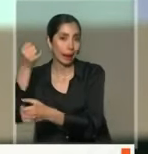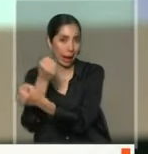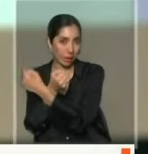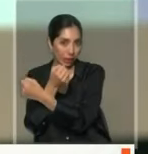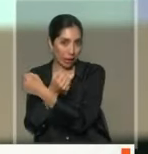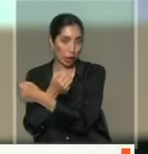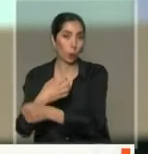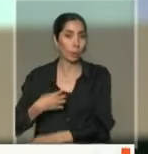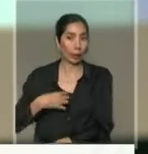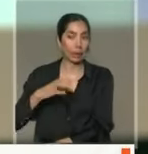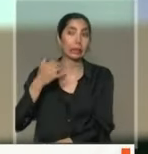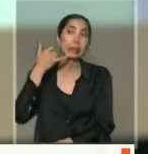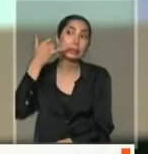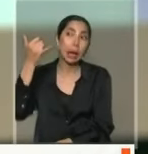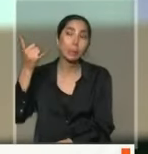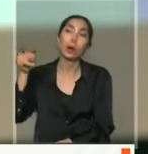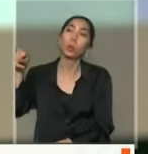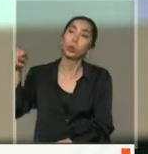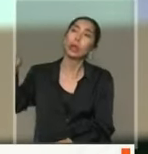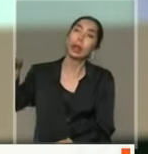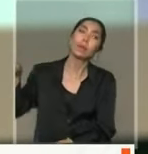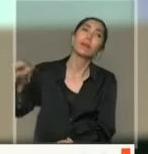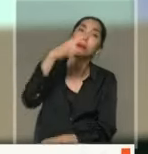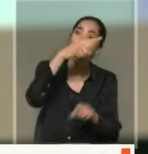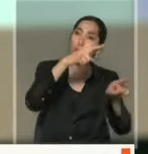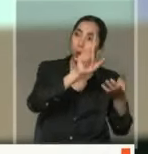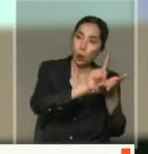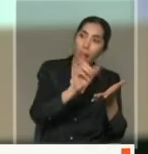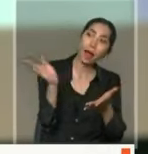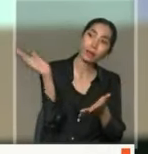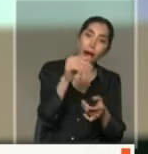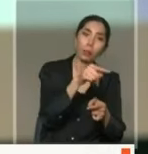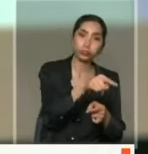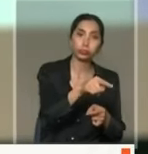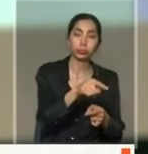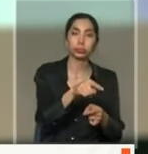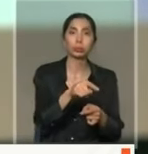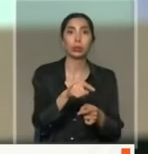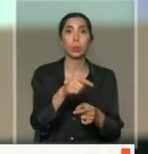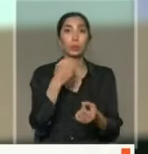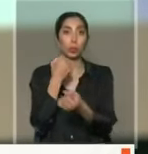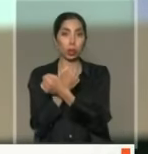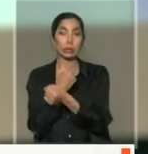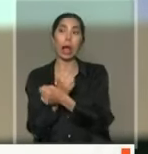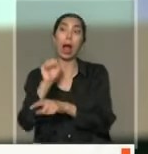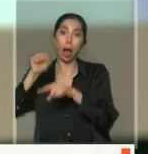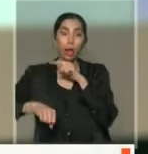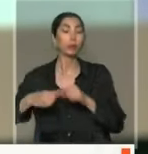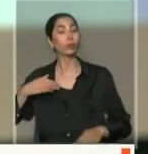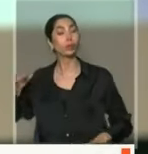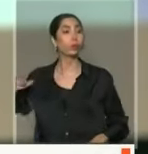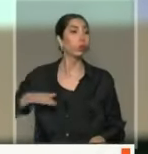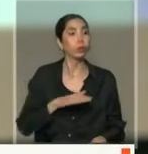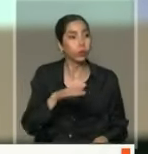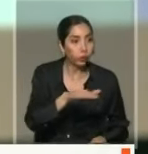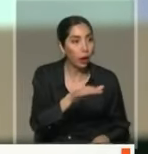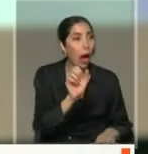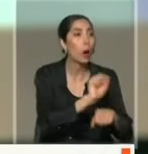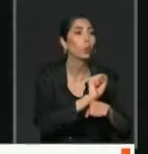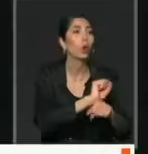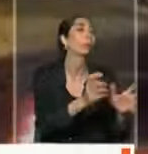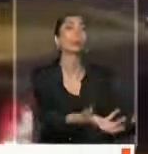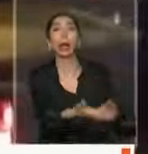PDI, para que concurrieran al lugar y, dando cuenta del robo, la policía llegaba y recuperaba el vehículo para posteriormente